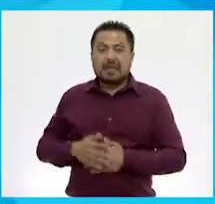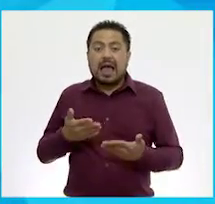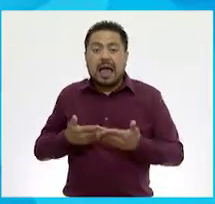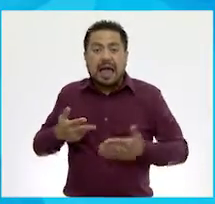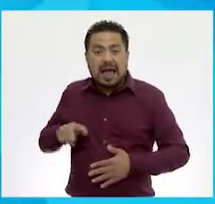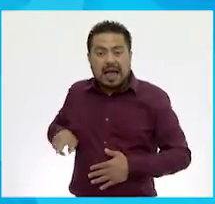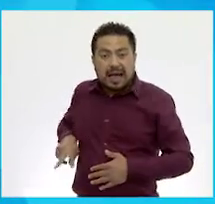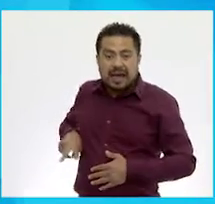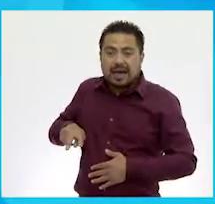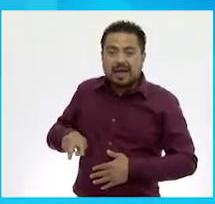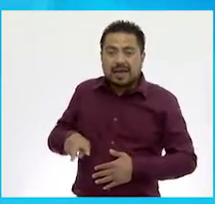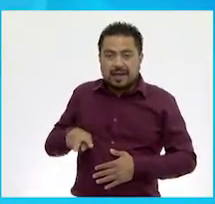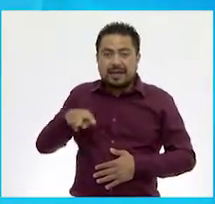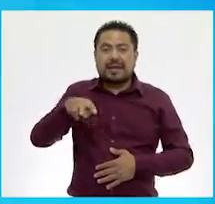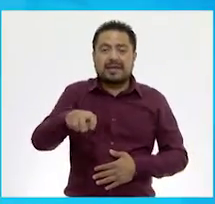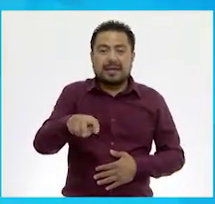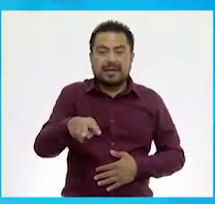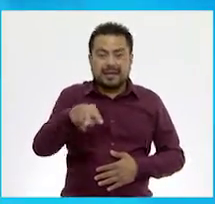¡Adelante!